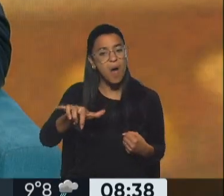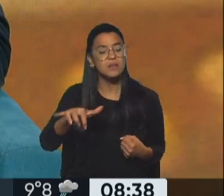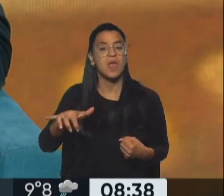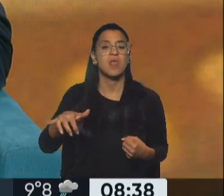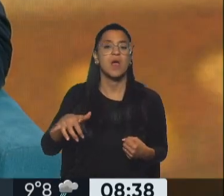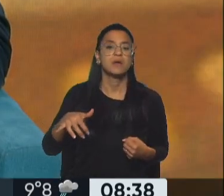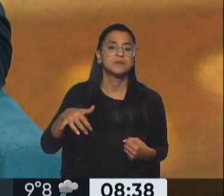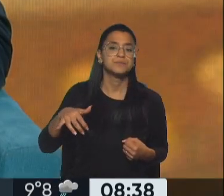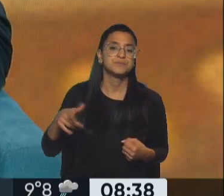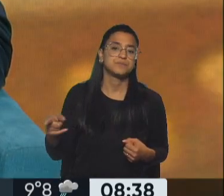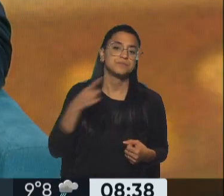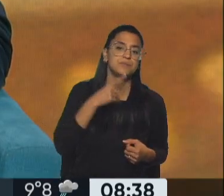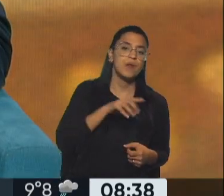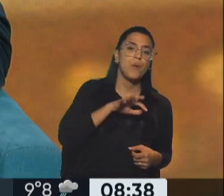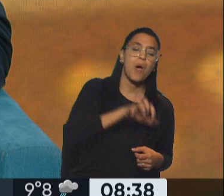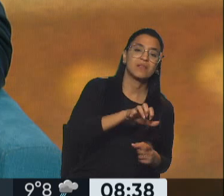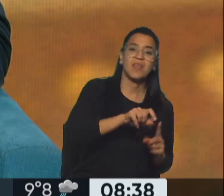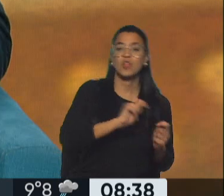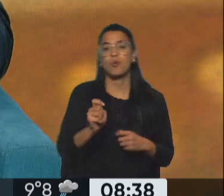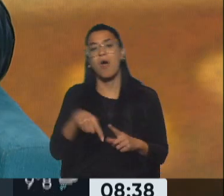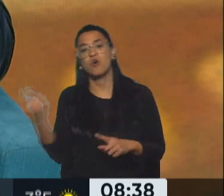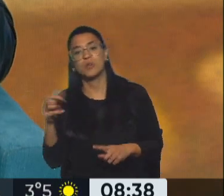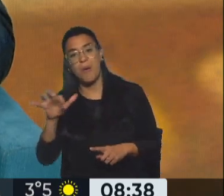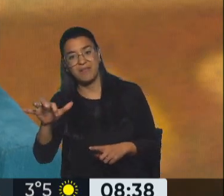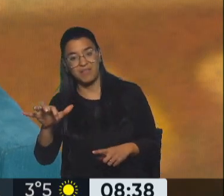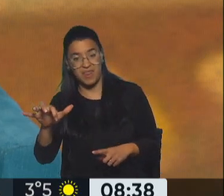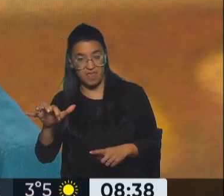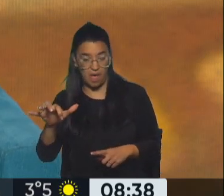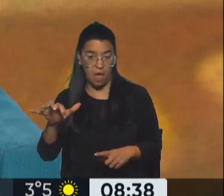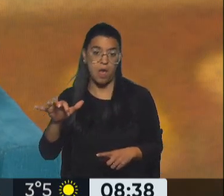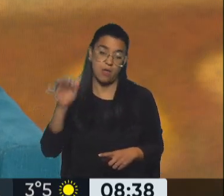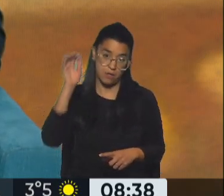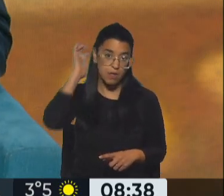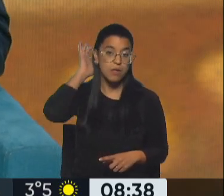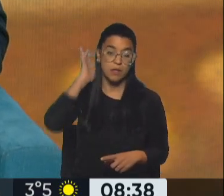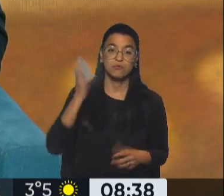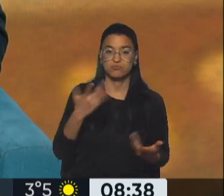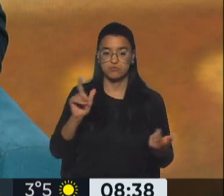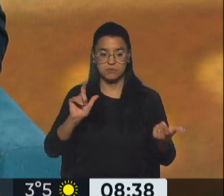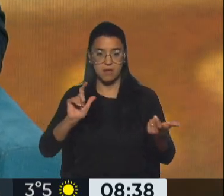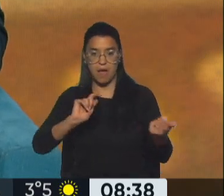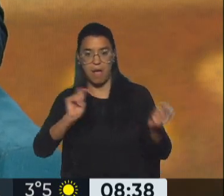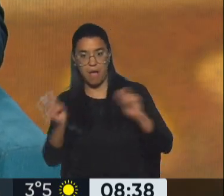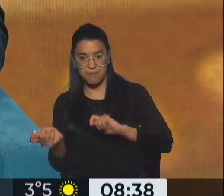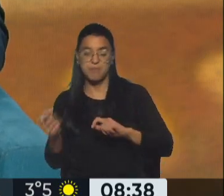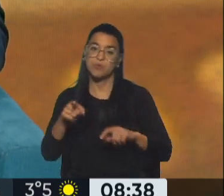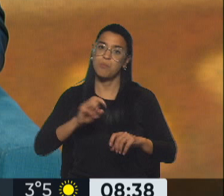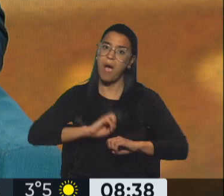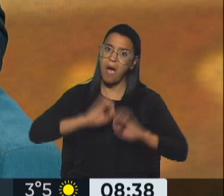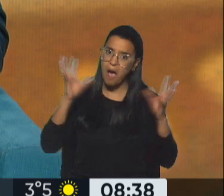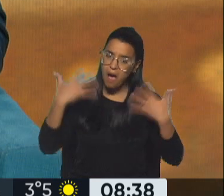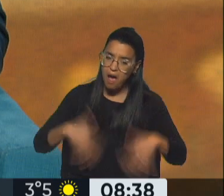van pasando de una bacteria a la otra, por ejemplo. De un tipo de bacteria al otro tipo de bacteria. Y esto es más